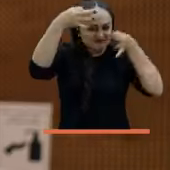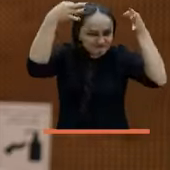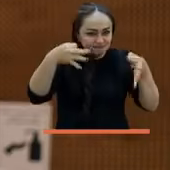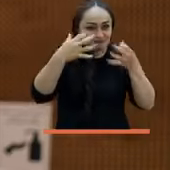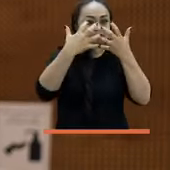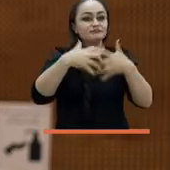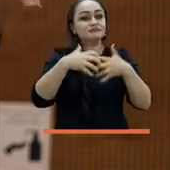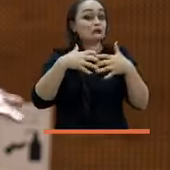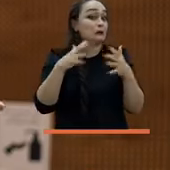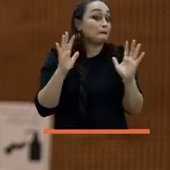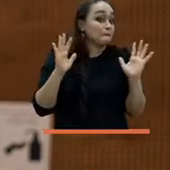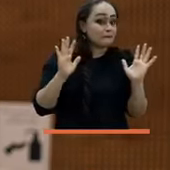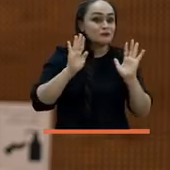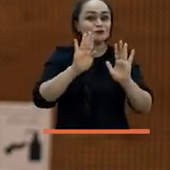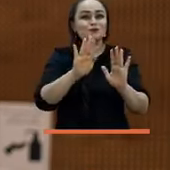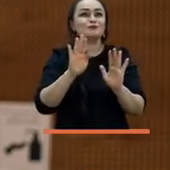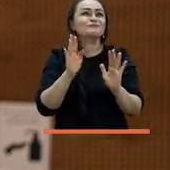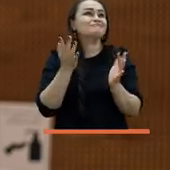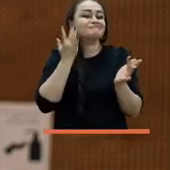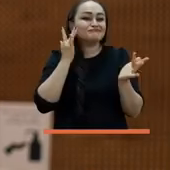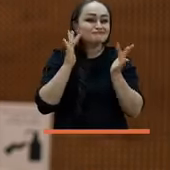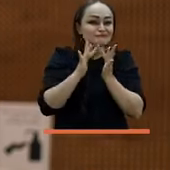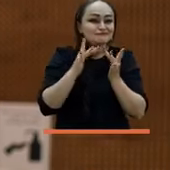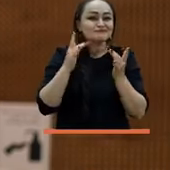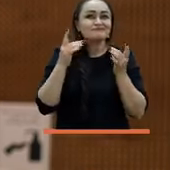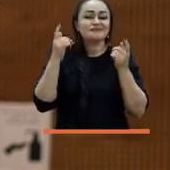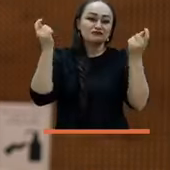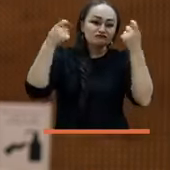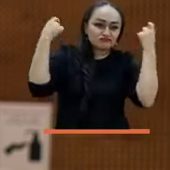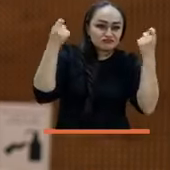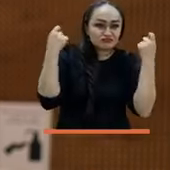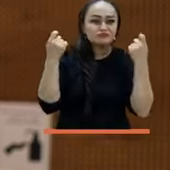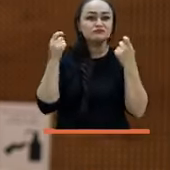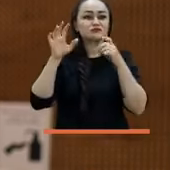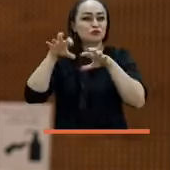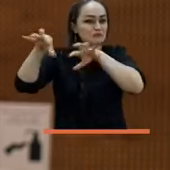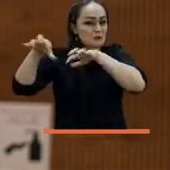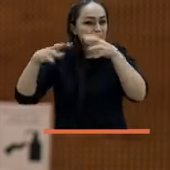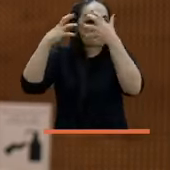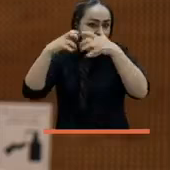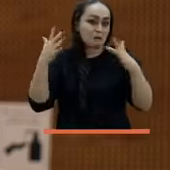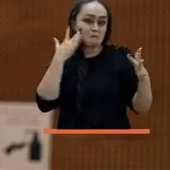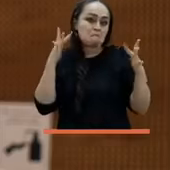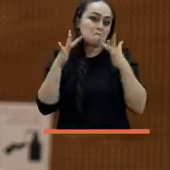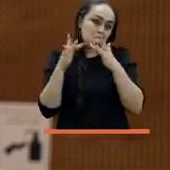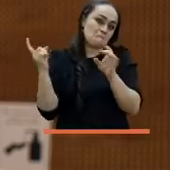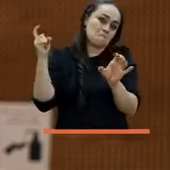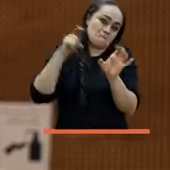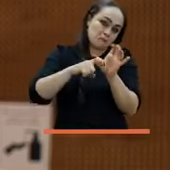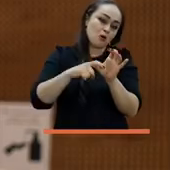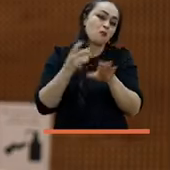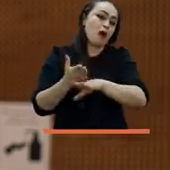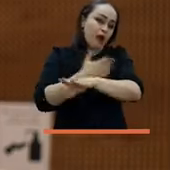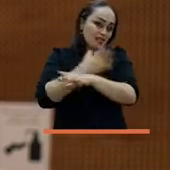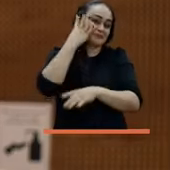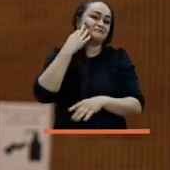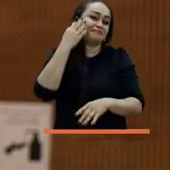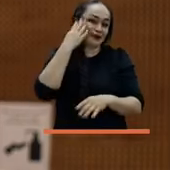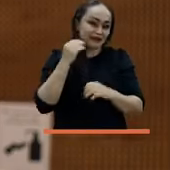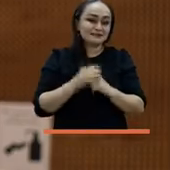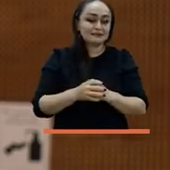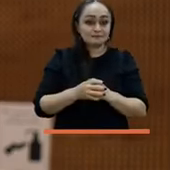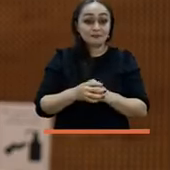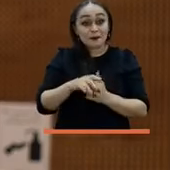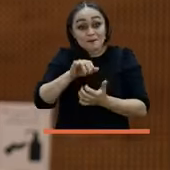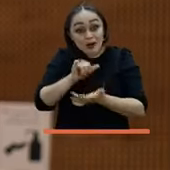y todo lo que tiene que ver con ofertas empresariales también yo le haría la pregunta a los empresarios y a las